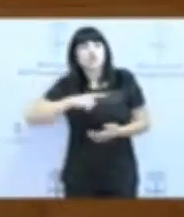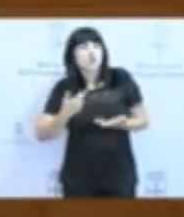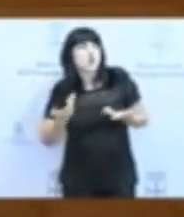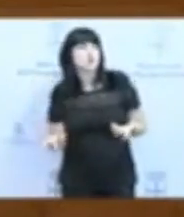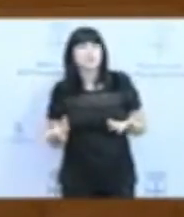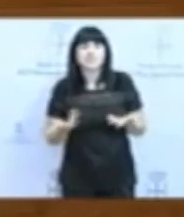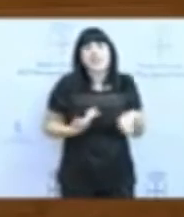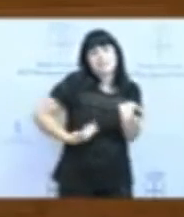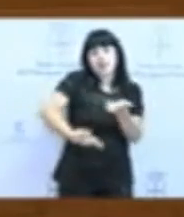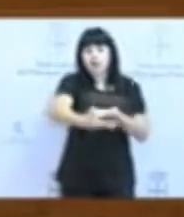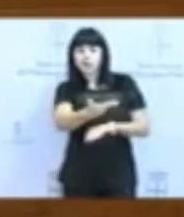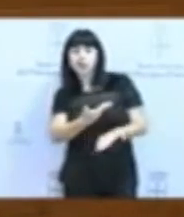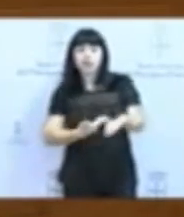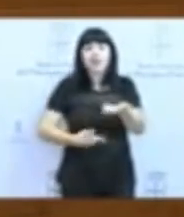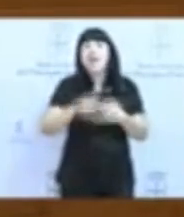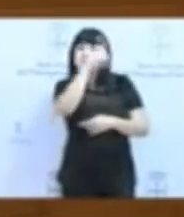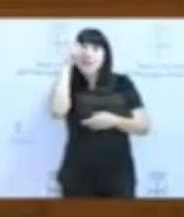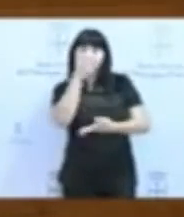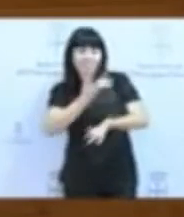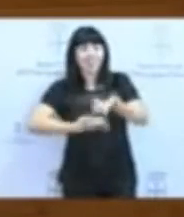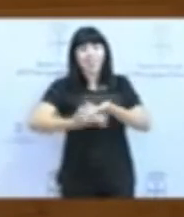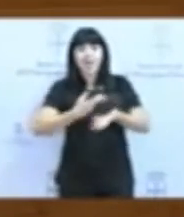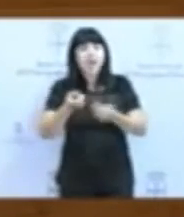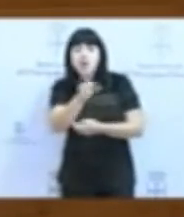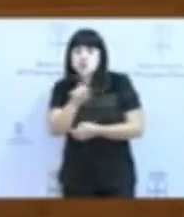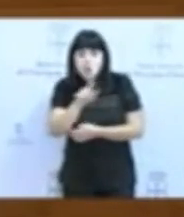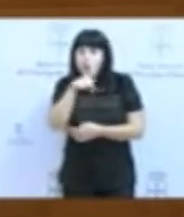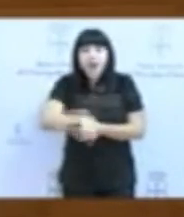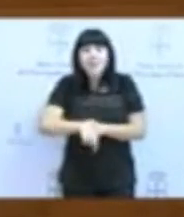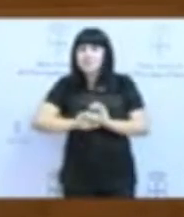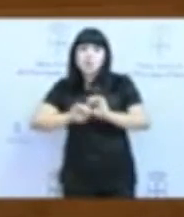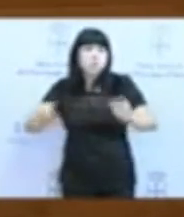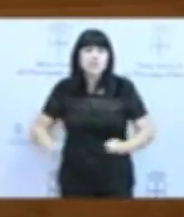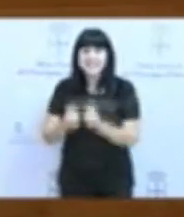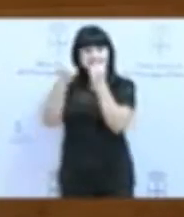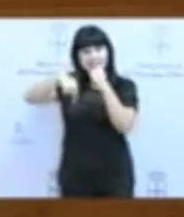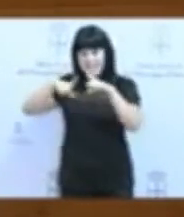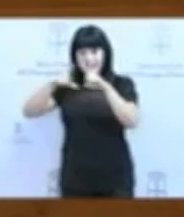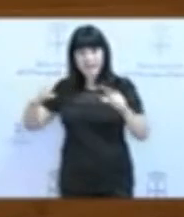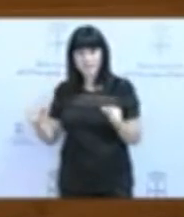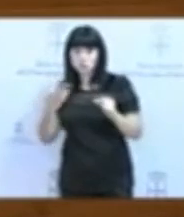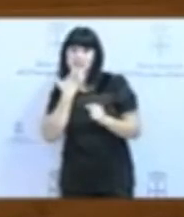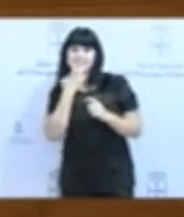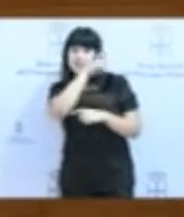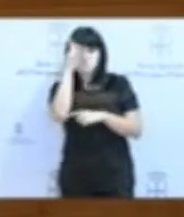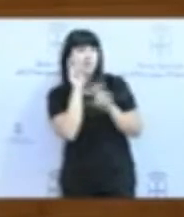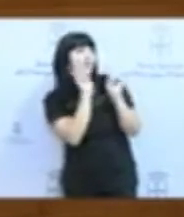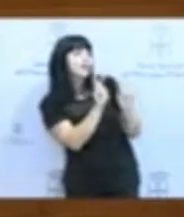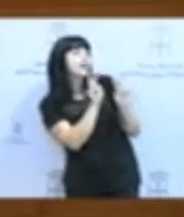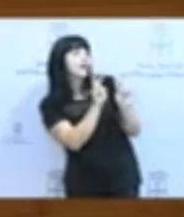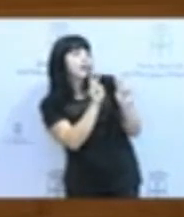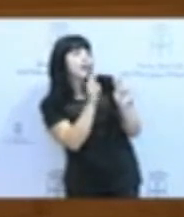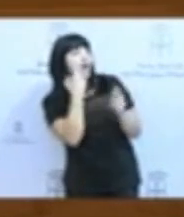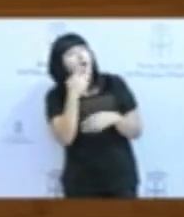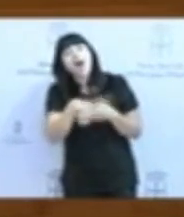juego de pasillos de lo que pasa en la Moncloa. No va a haber rescate parlamentario que arregle la situación en Asturias mirando lo que pasa en Madrid. Y una vez que aceptemos eso,